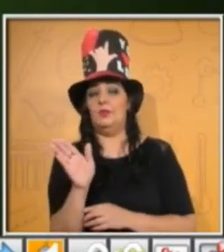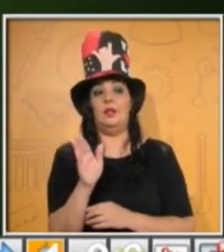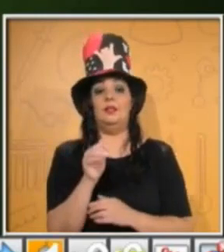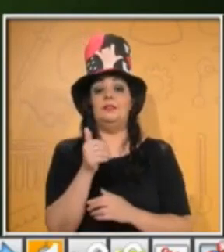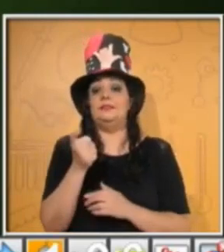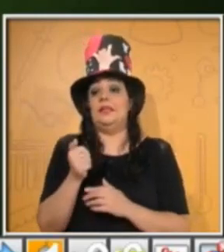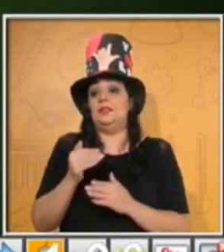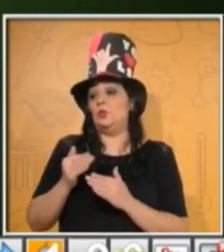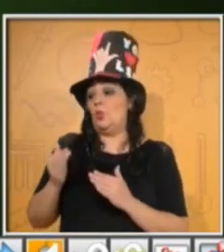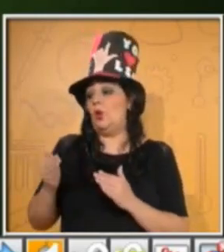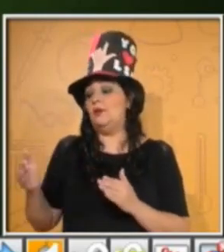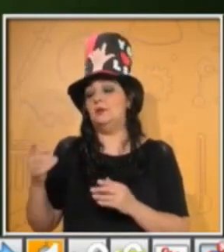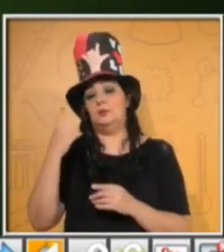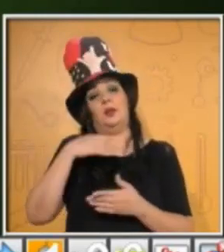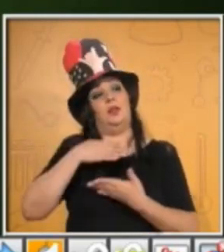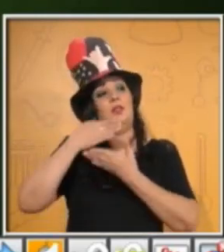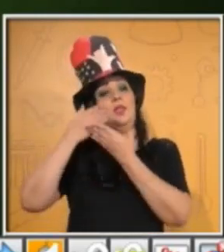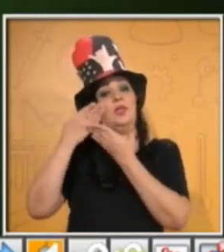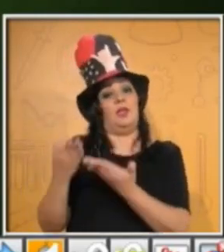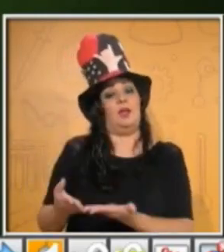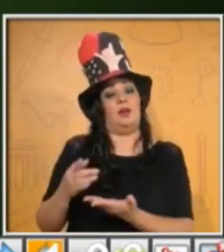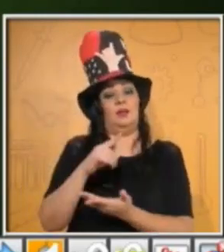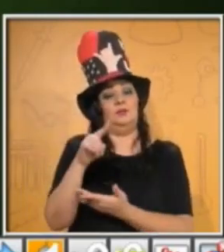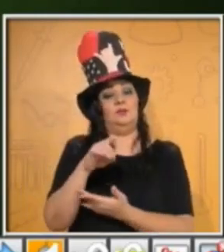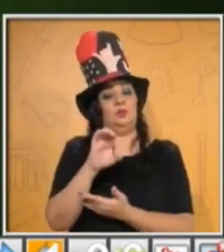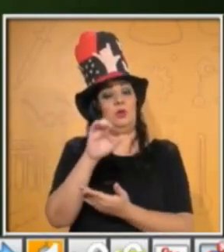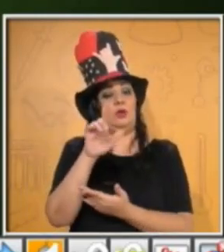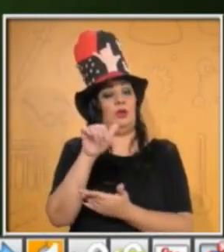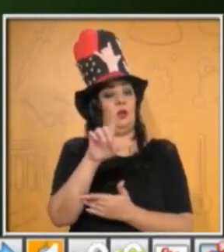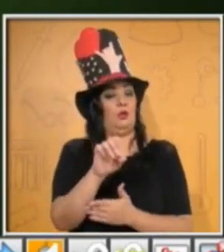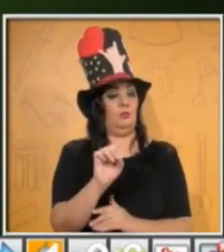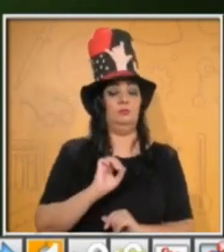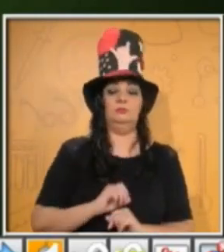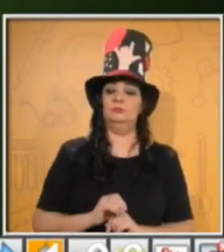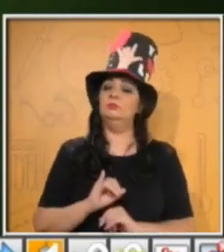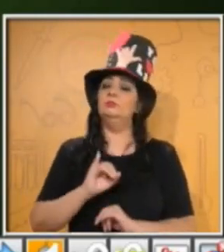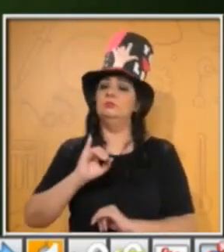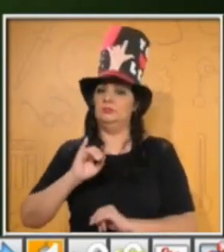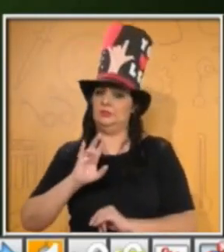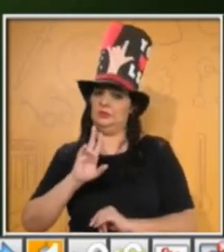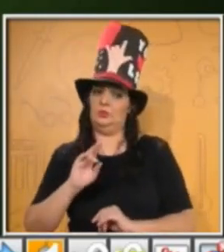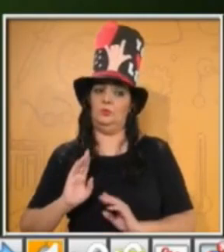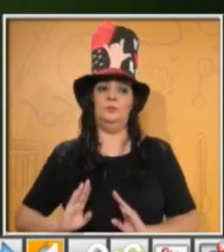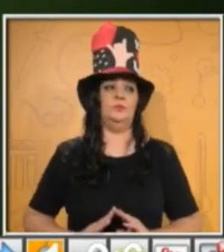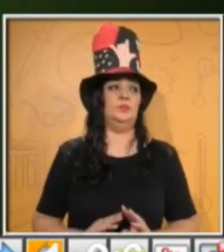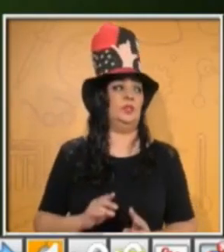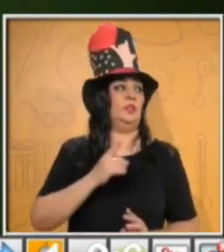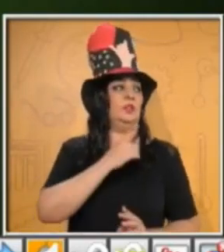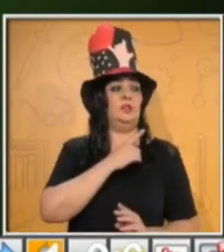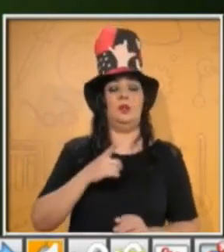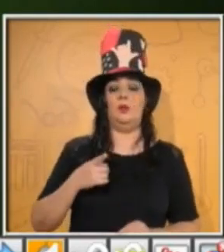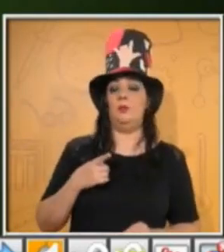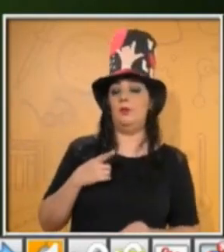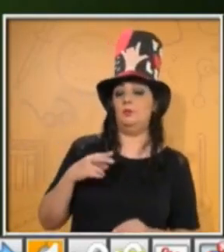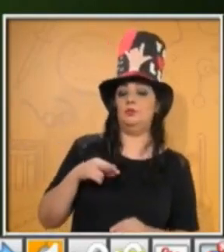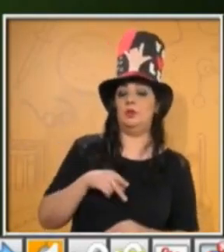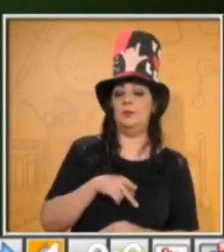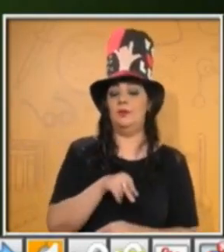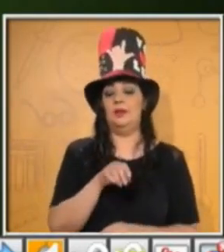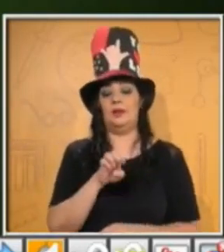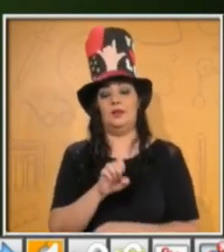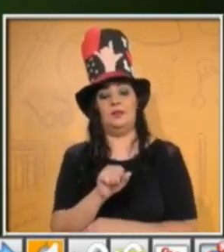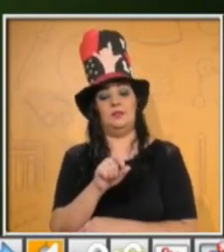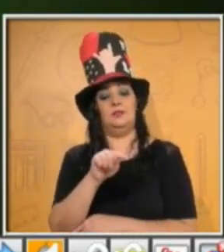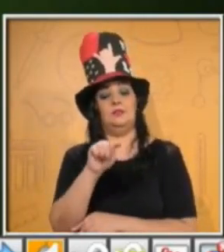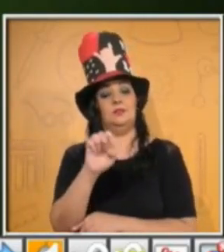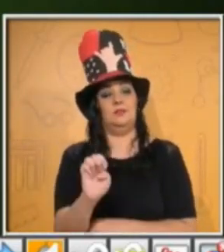llegar hacia el Zócalo, desde Paseo Bravo. ¿Cierto, maestra? Así que serían caminar hacia el este.